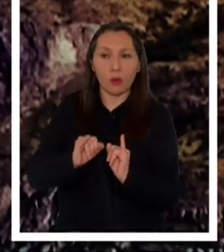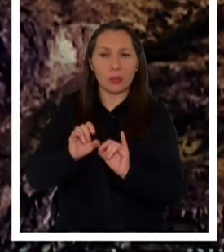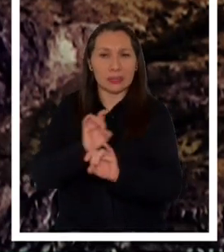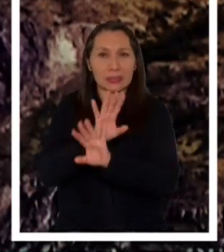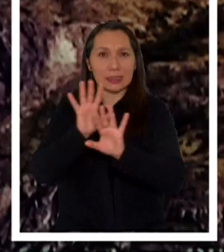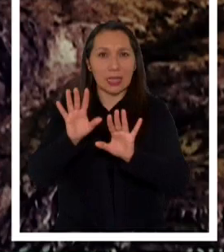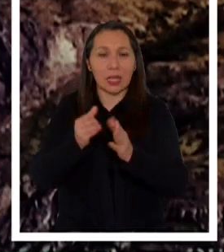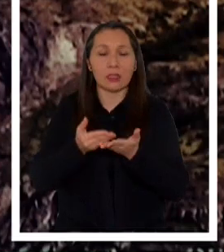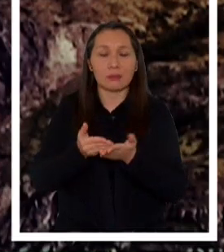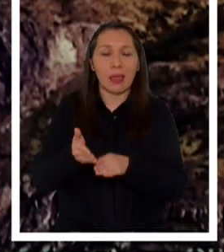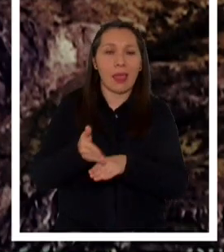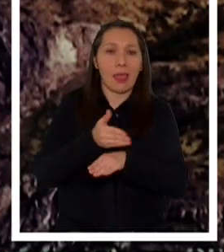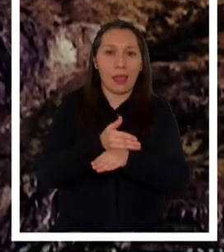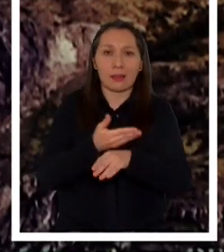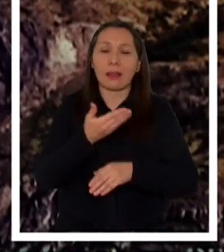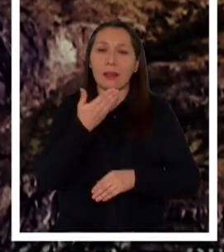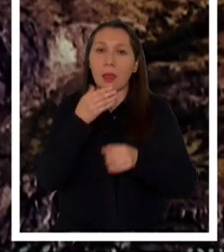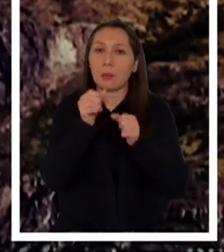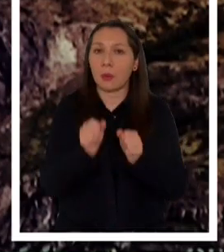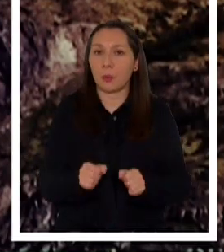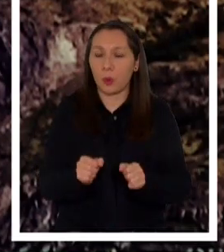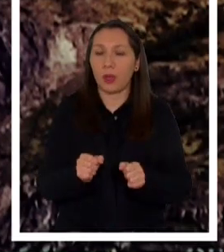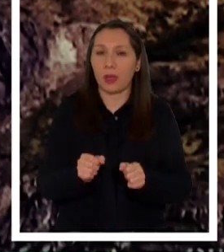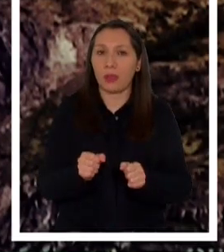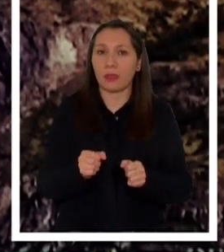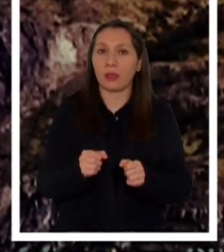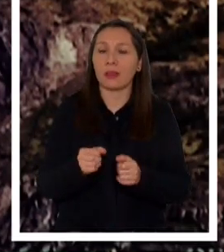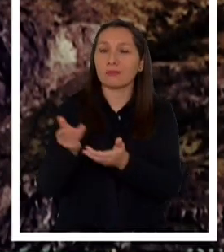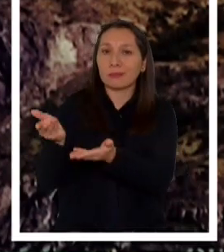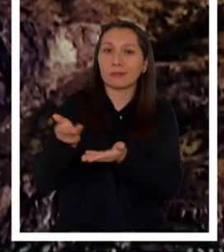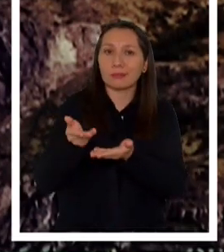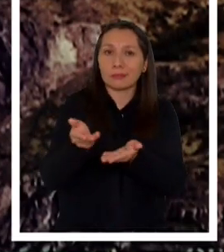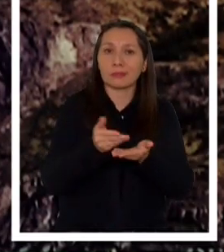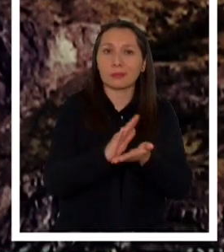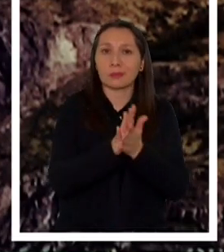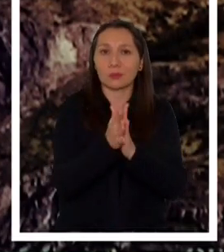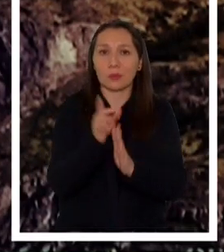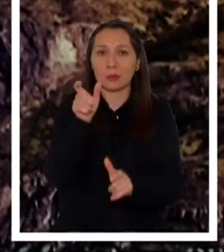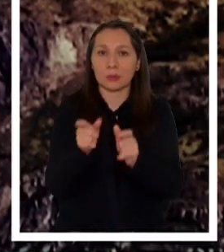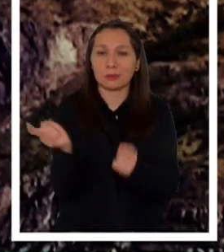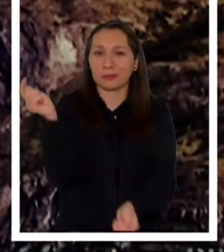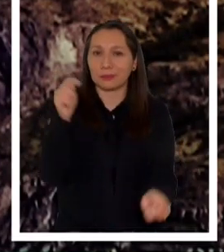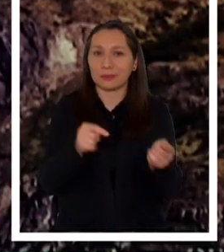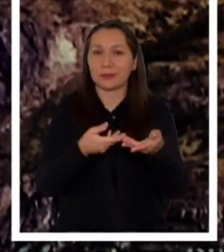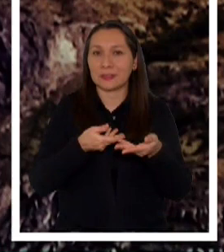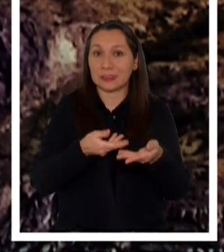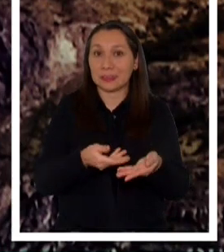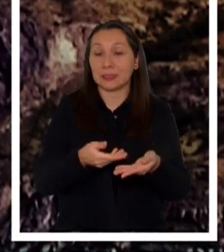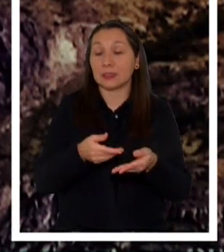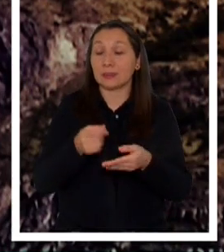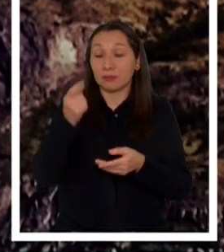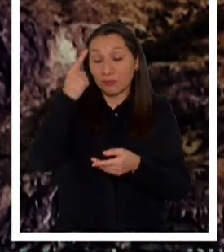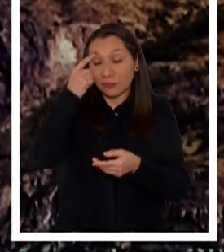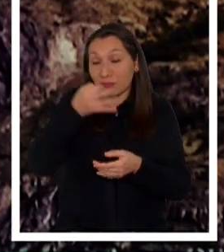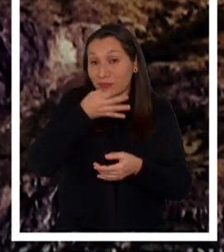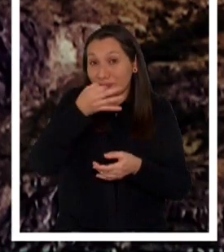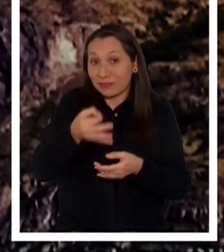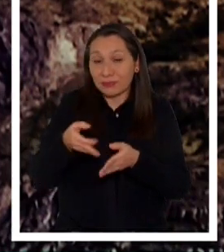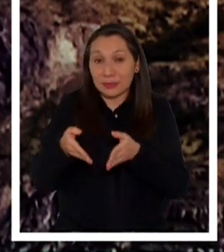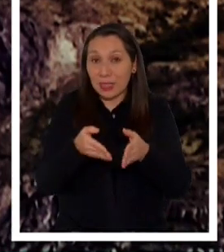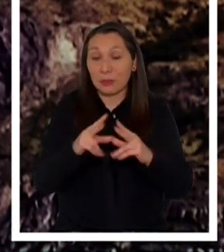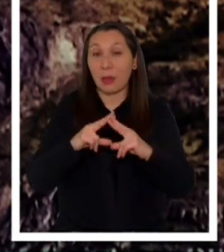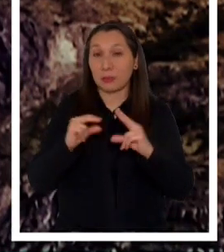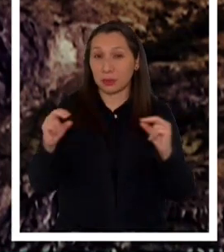y oportunamente también se pueda recibir a todos quienes nos visitan Yo diría que el camino en